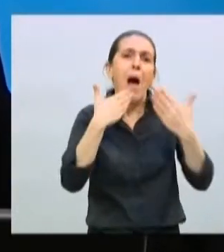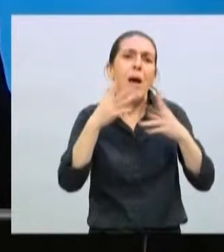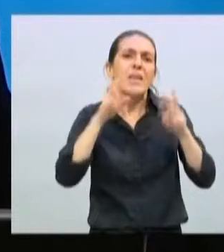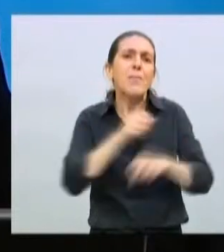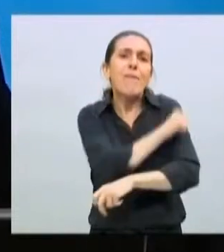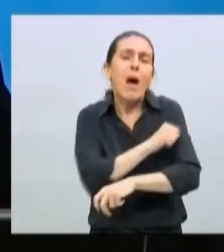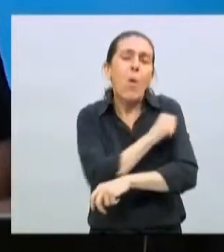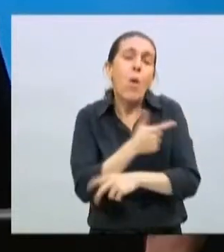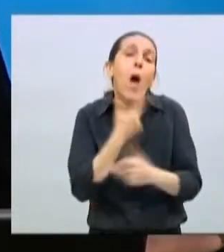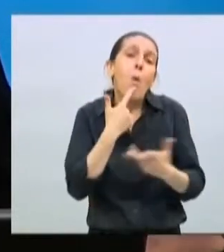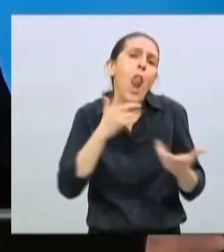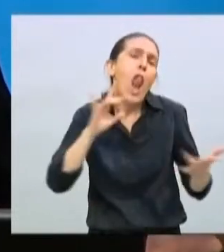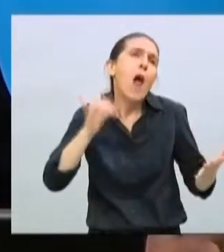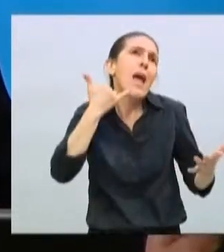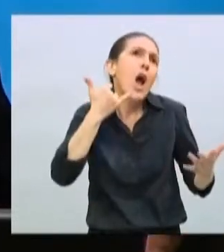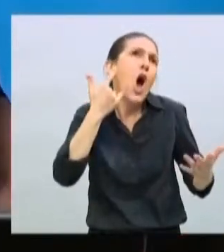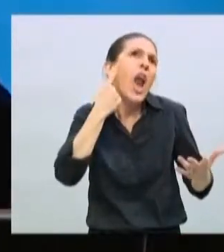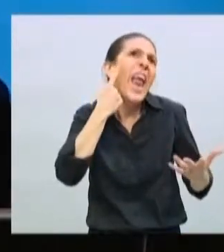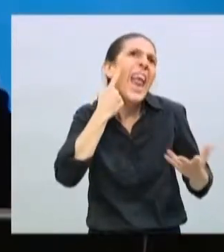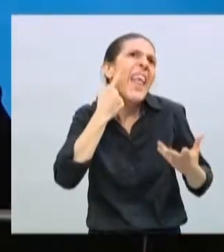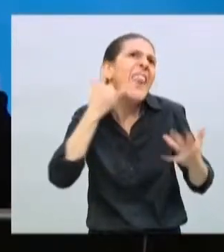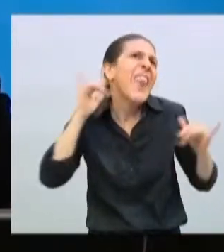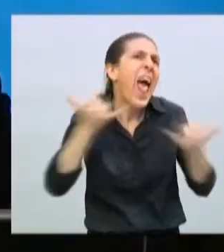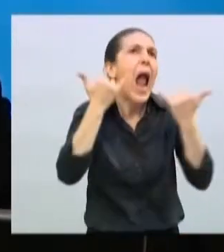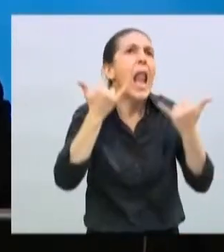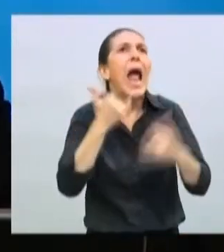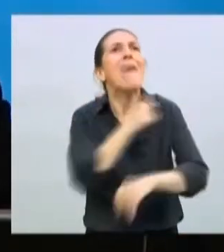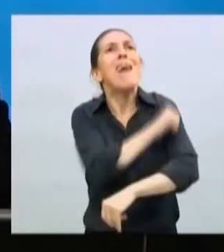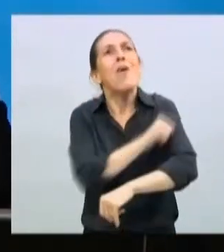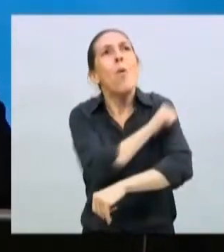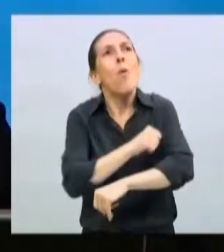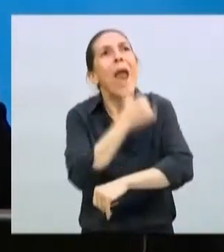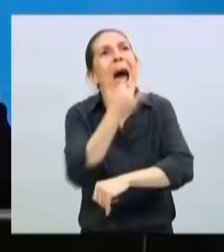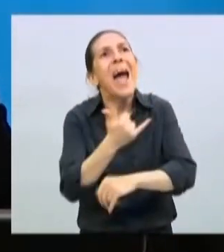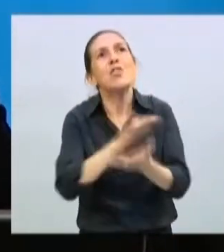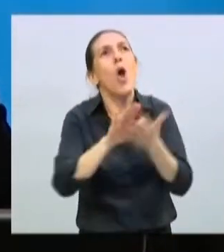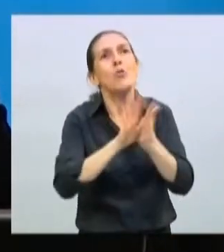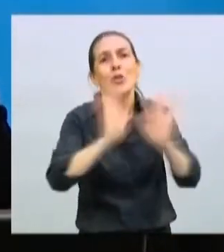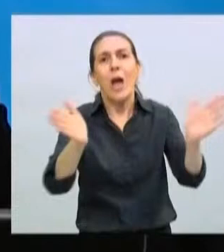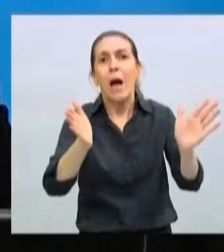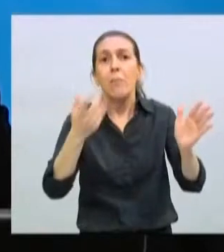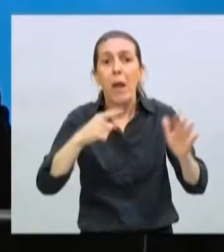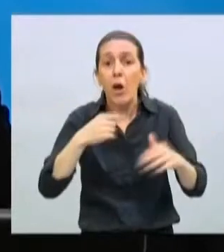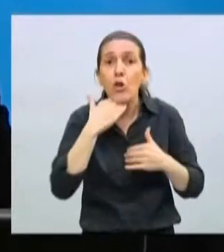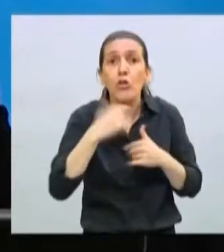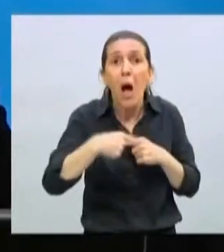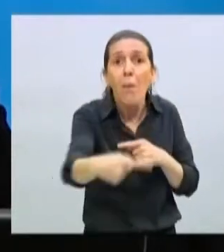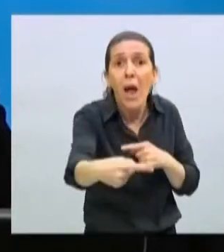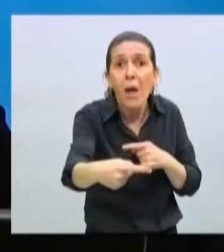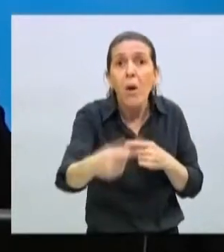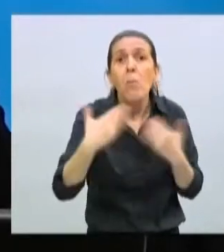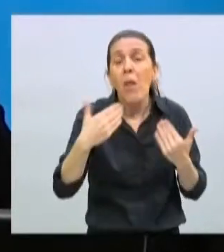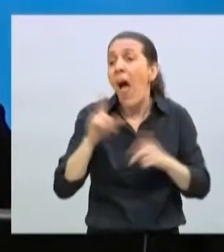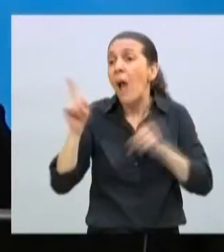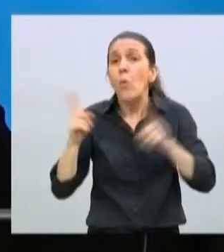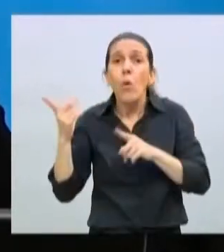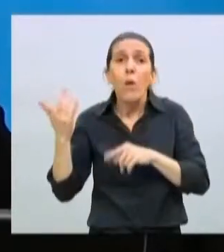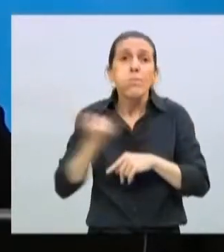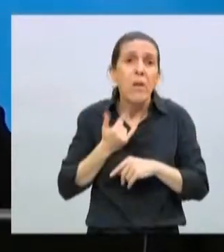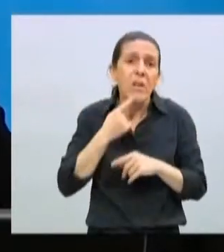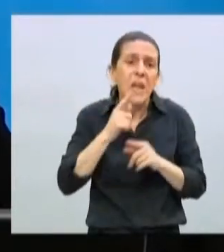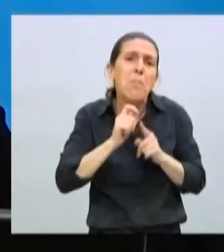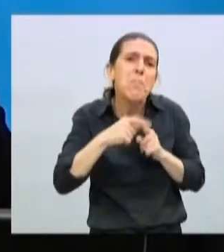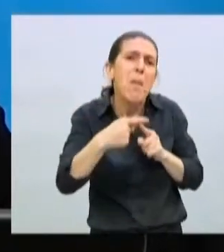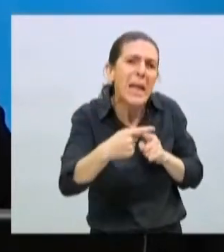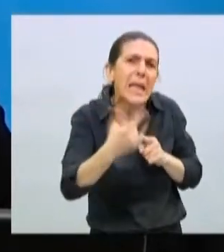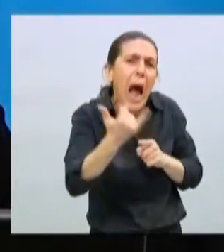ideal. Con vacuna el riesgo se terminó. Pero es que no sabemos cuándo va a estar la vacuna. Algunos dicen que por ahí está en unos meses, algunos dicen